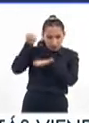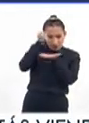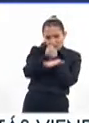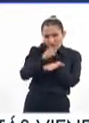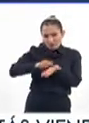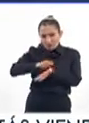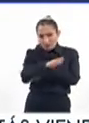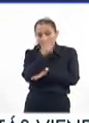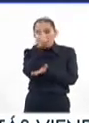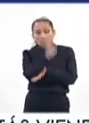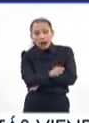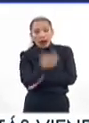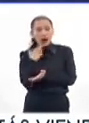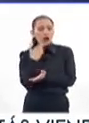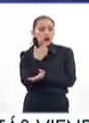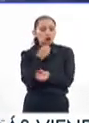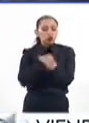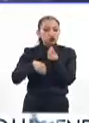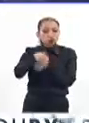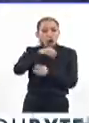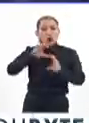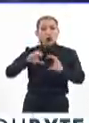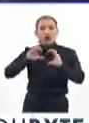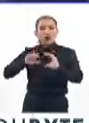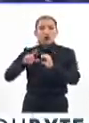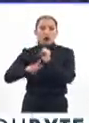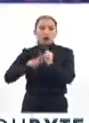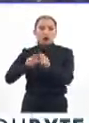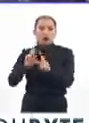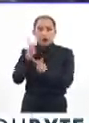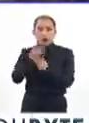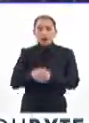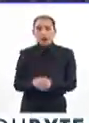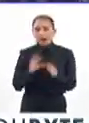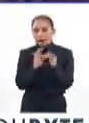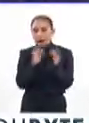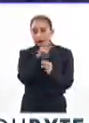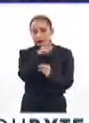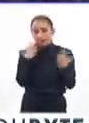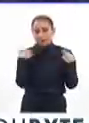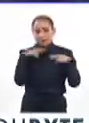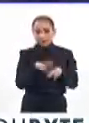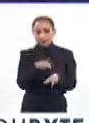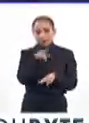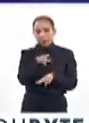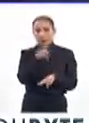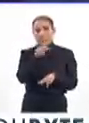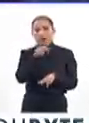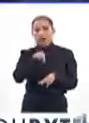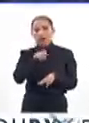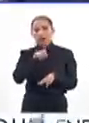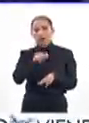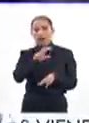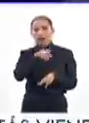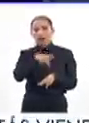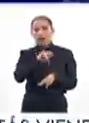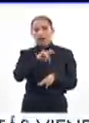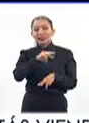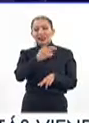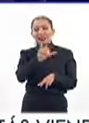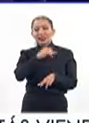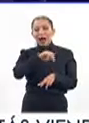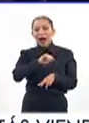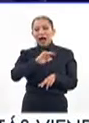presupuestos públicos para el uso sustentable de la biodiversidad, explica la representante del PNUD, Katina